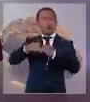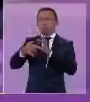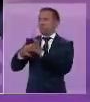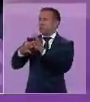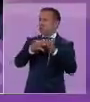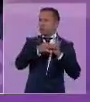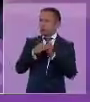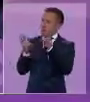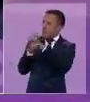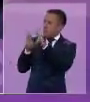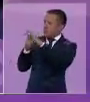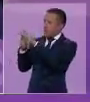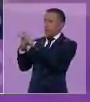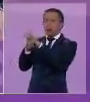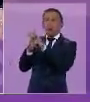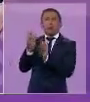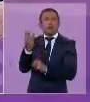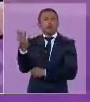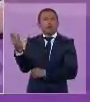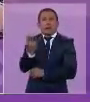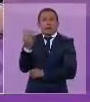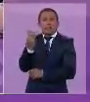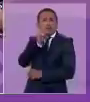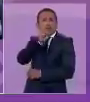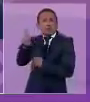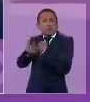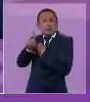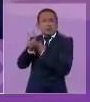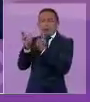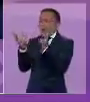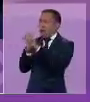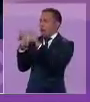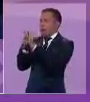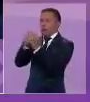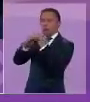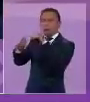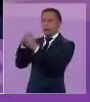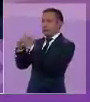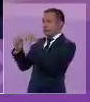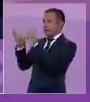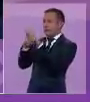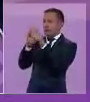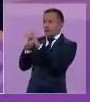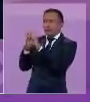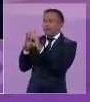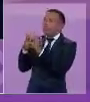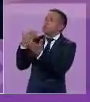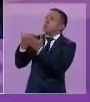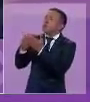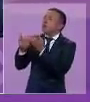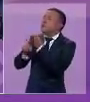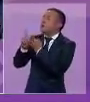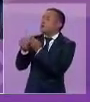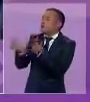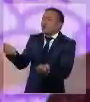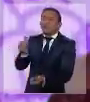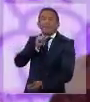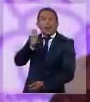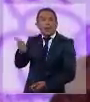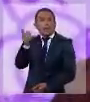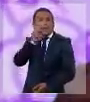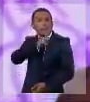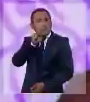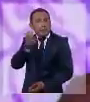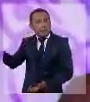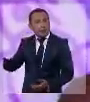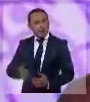problema. Se pelean entre ellos y no dan soluciones. Gracias, candidato Rodríguez Calderón. Gabriela Barquen tiene la